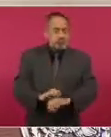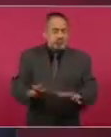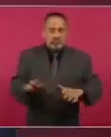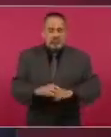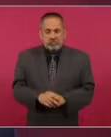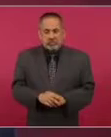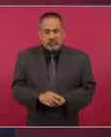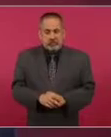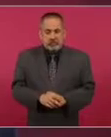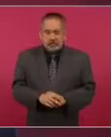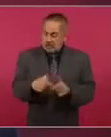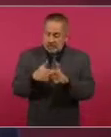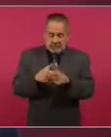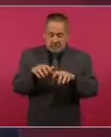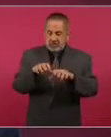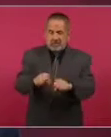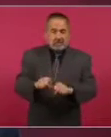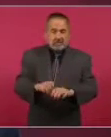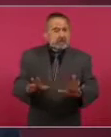va a seguir siendo